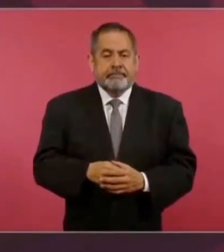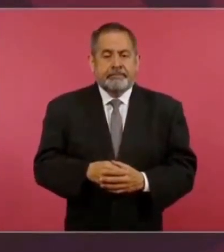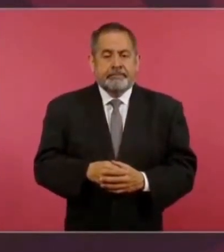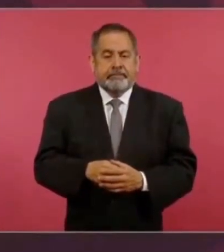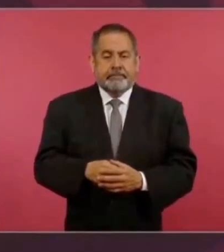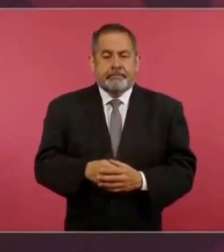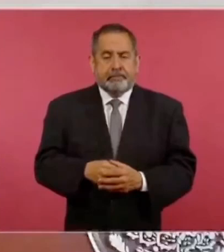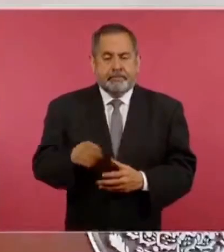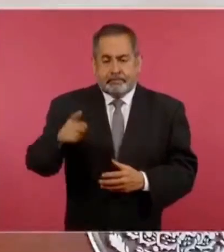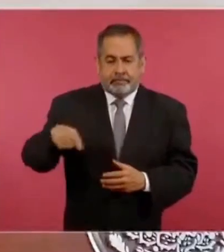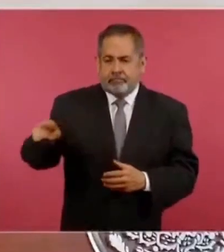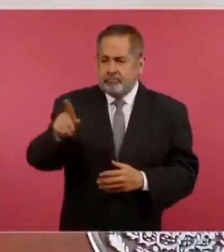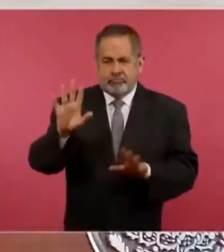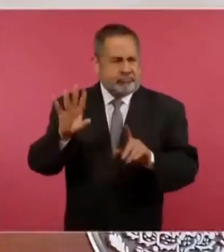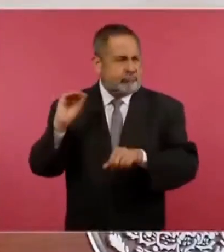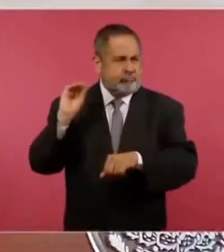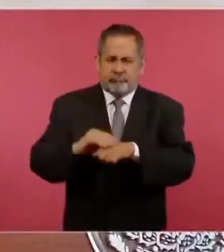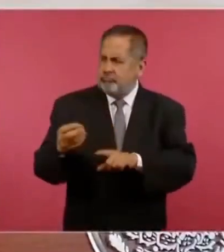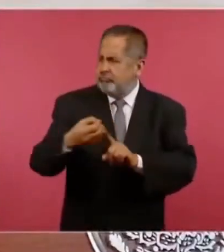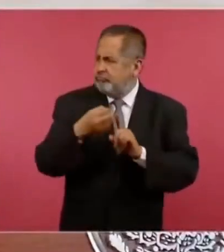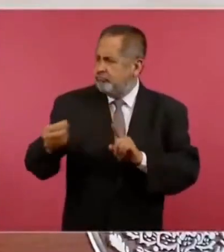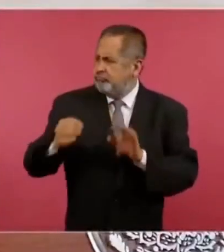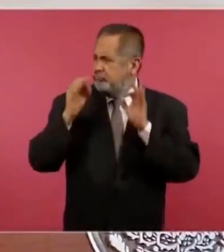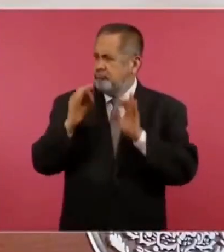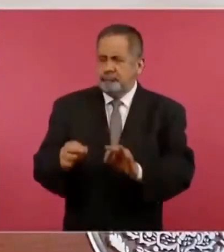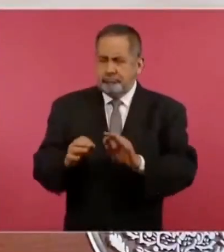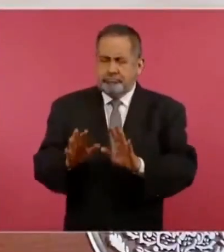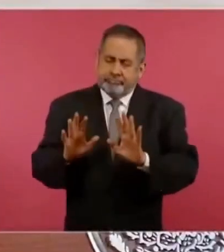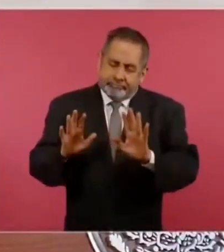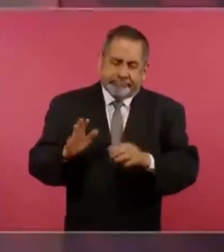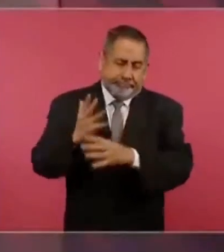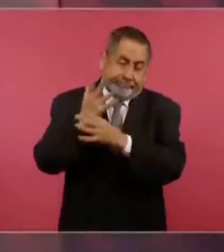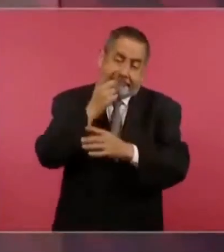y que habían puesto orden ahí,